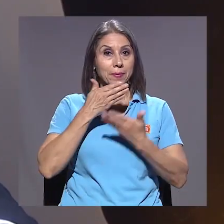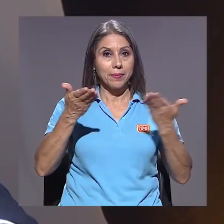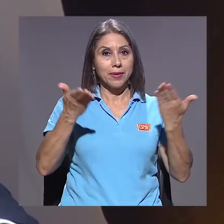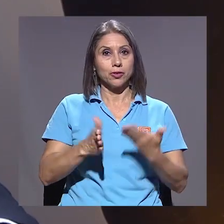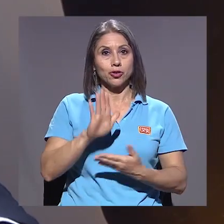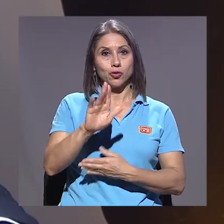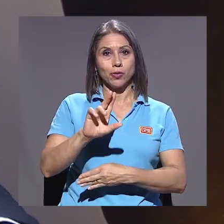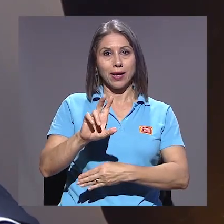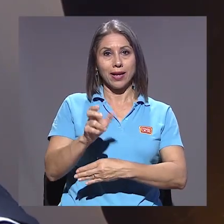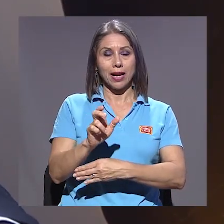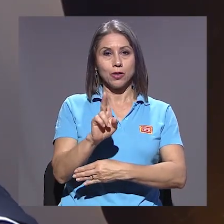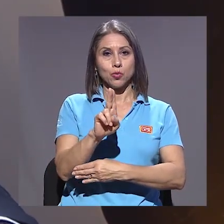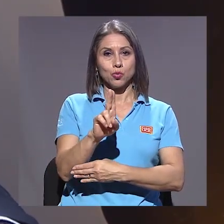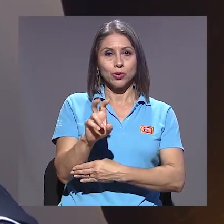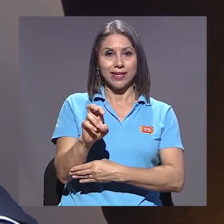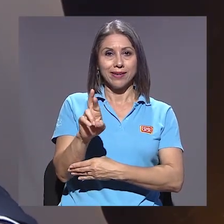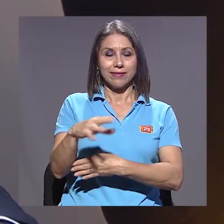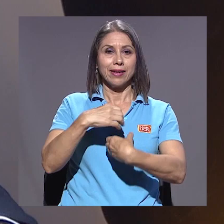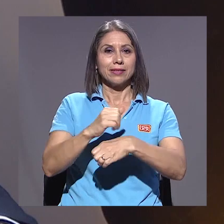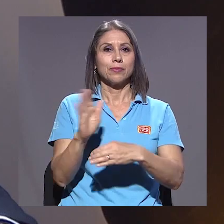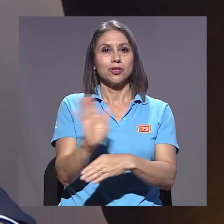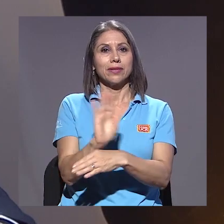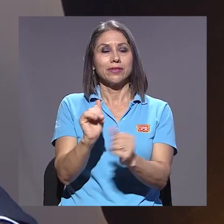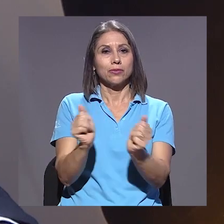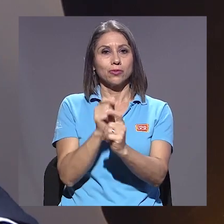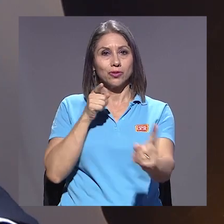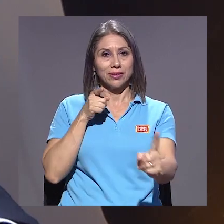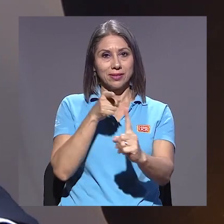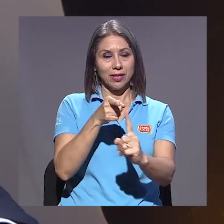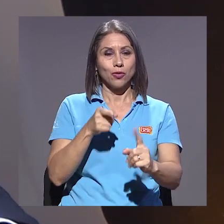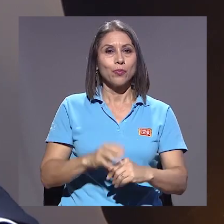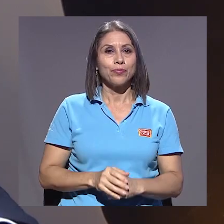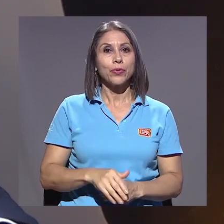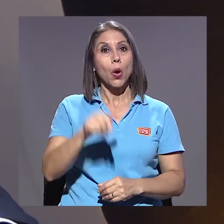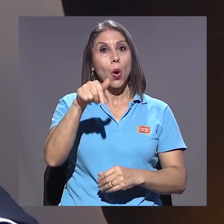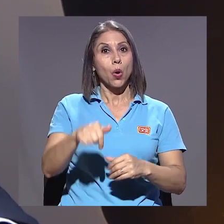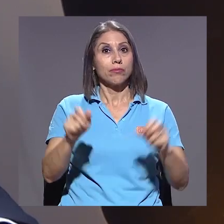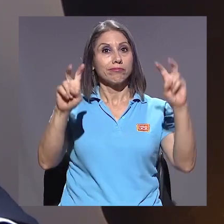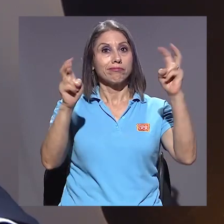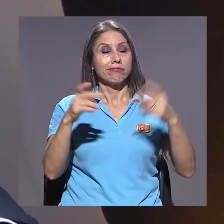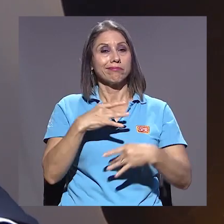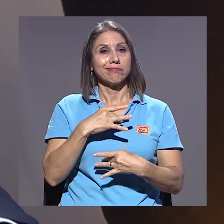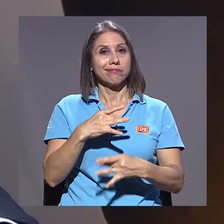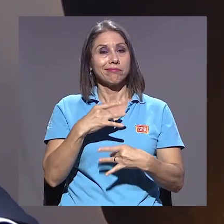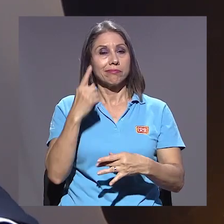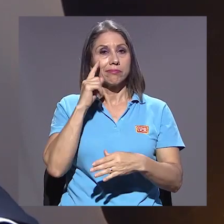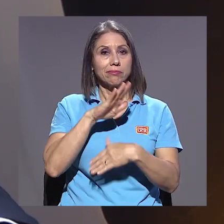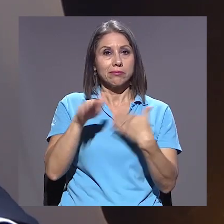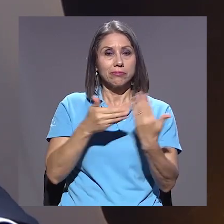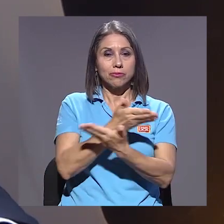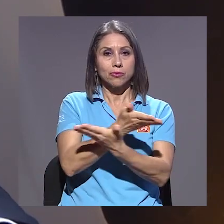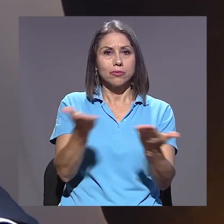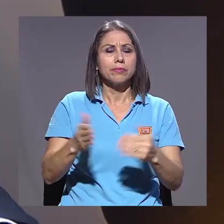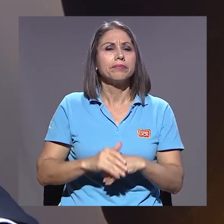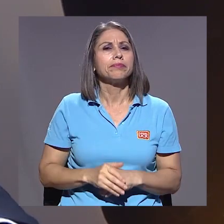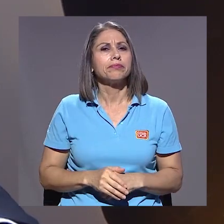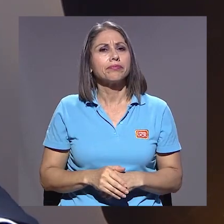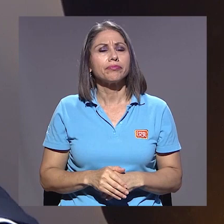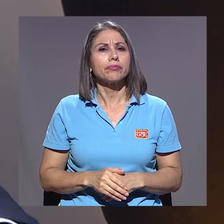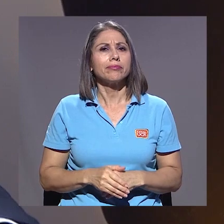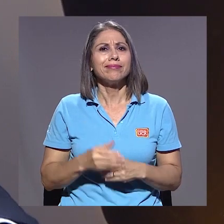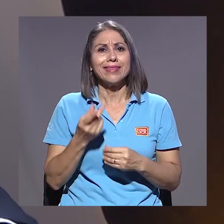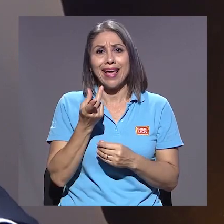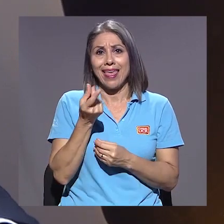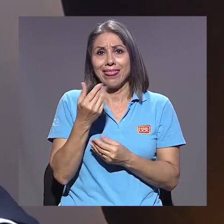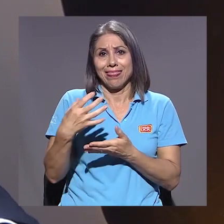Bienvenidos a su canal UCR, un canal donde hacemos televisión con sentido. Hoy con un tema muy interesante para todos sobre cómo bajar las